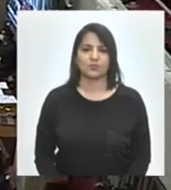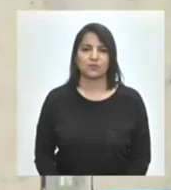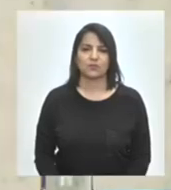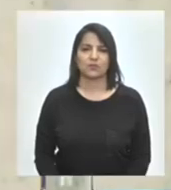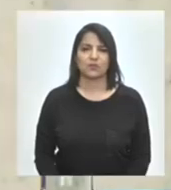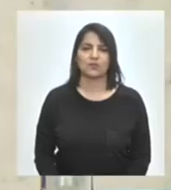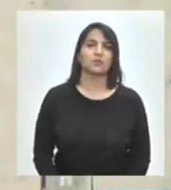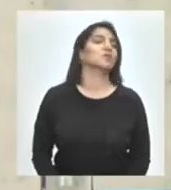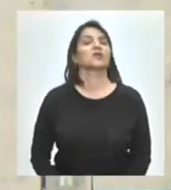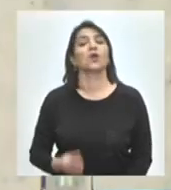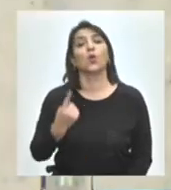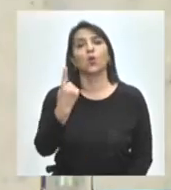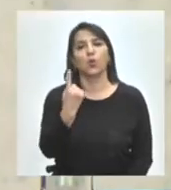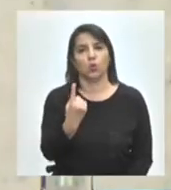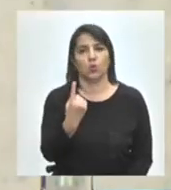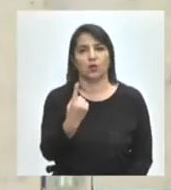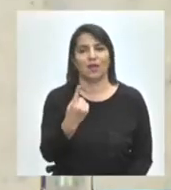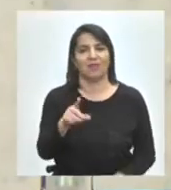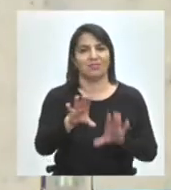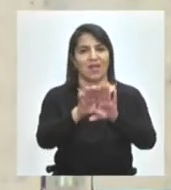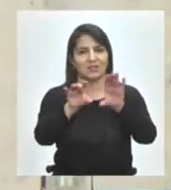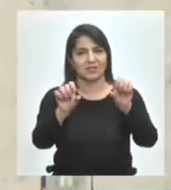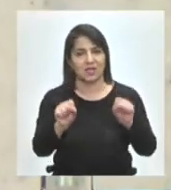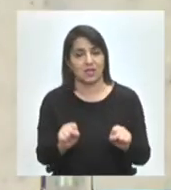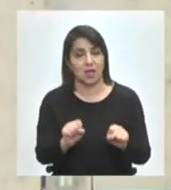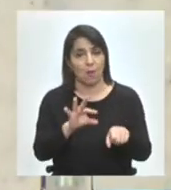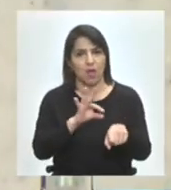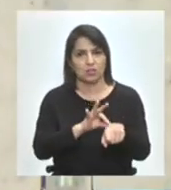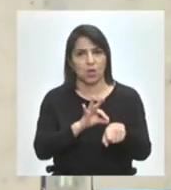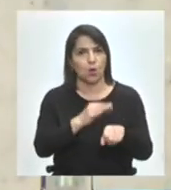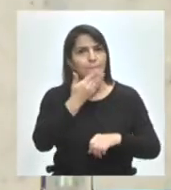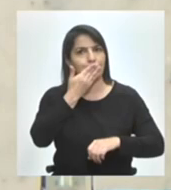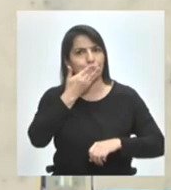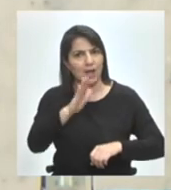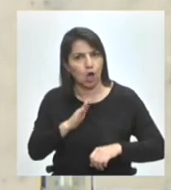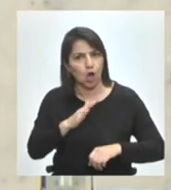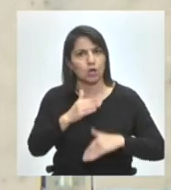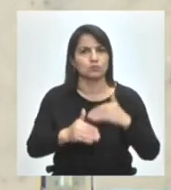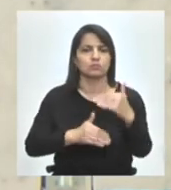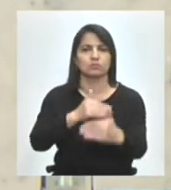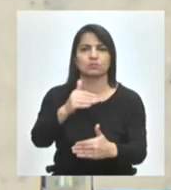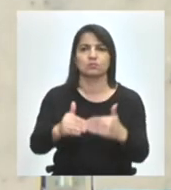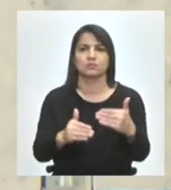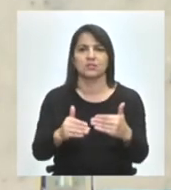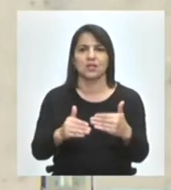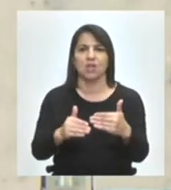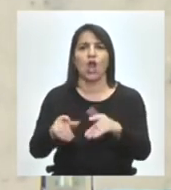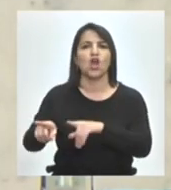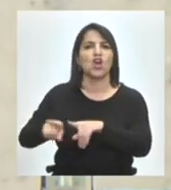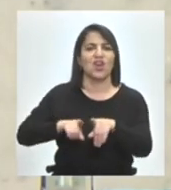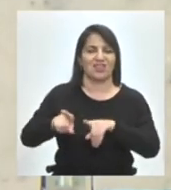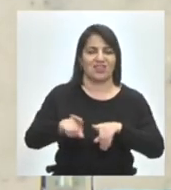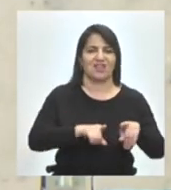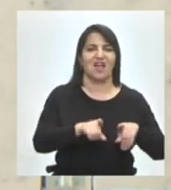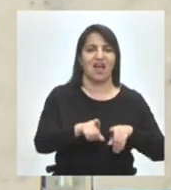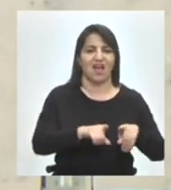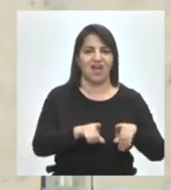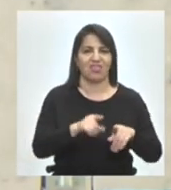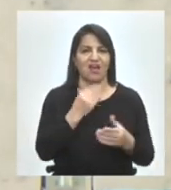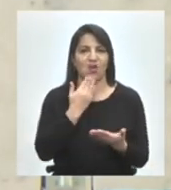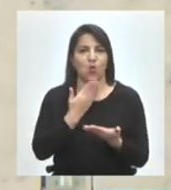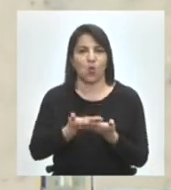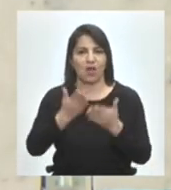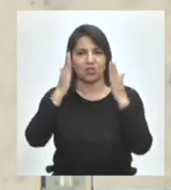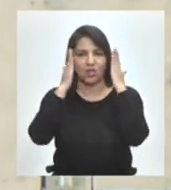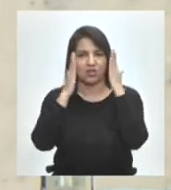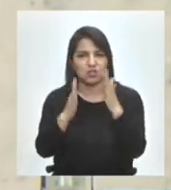Una de ellas es que el sistema funciona mejor cuando actúa de manera coordinada y cuando la atención